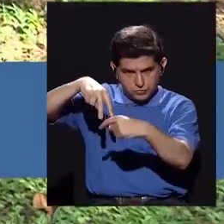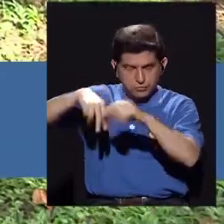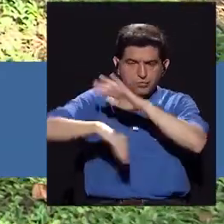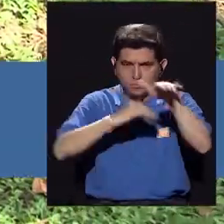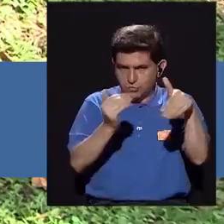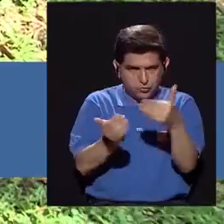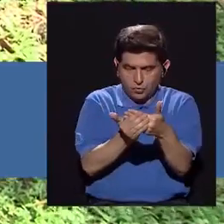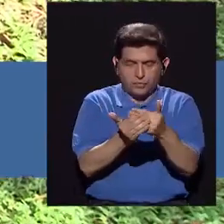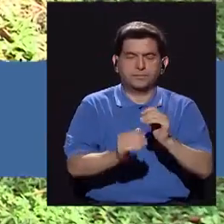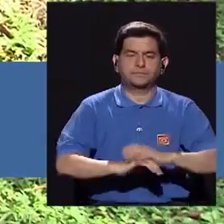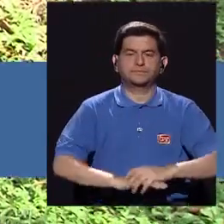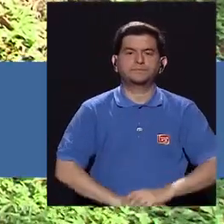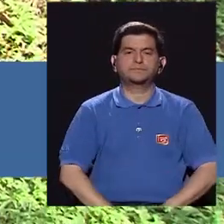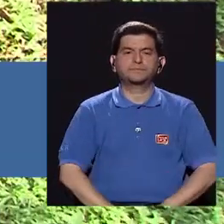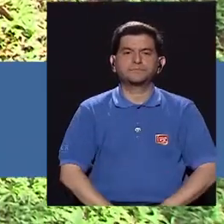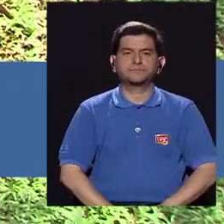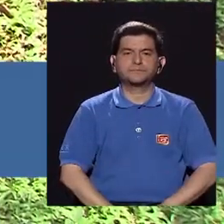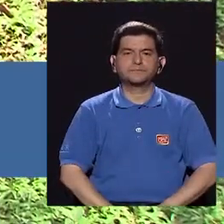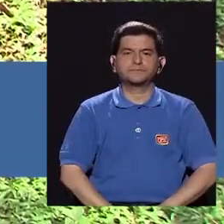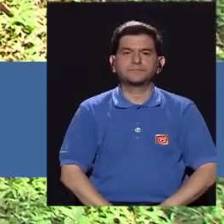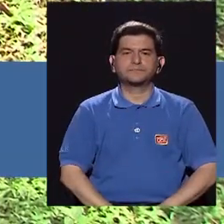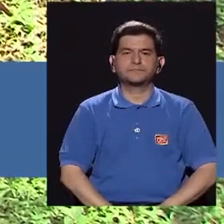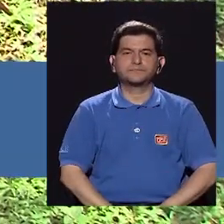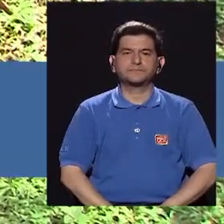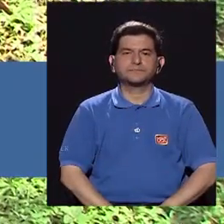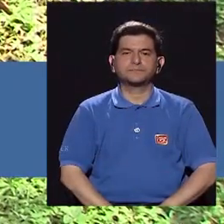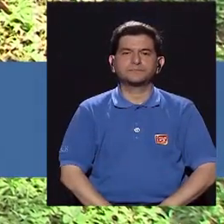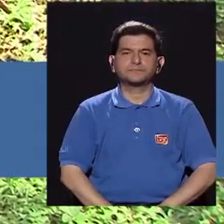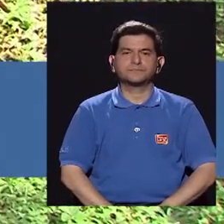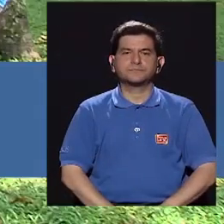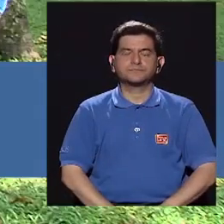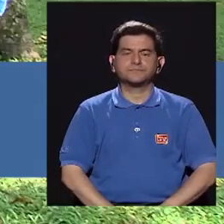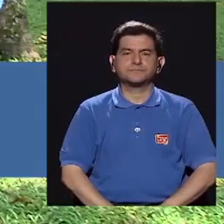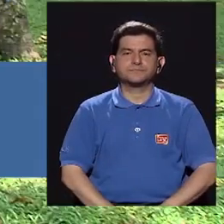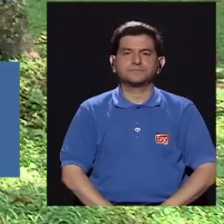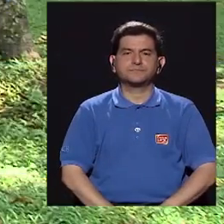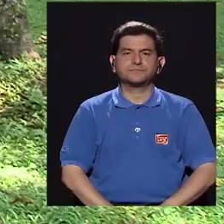cuádriceps y en general las piernas.